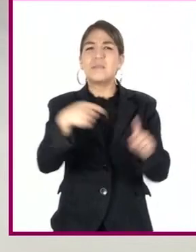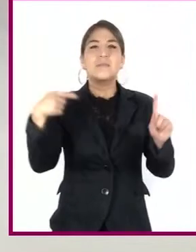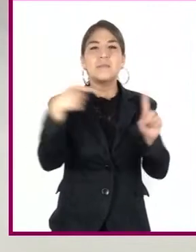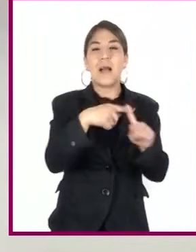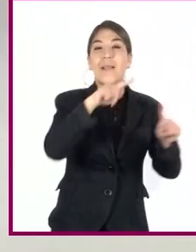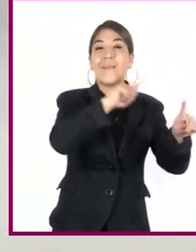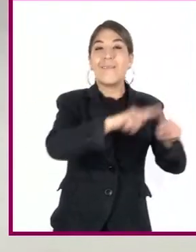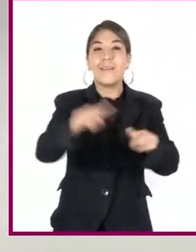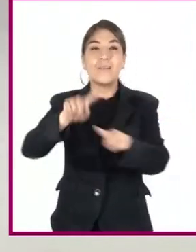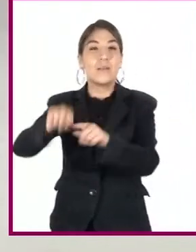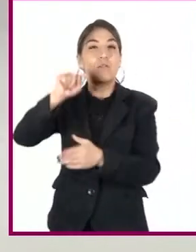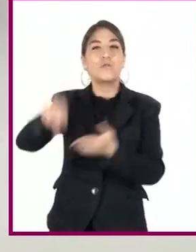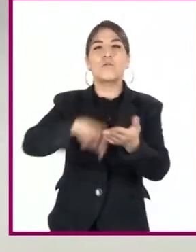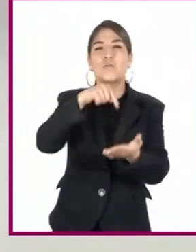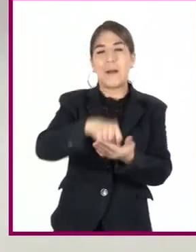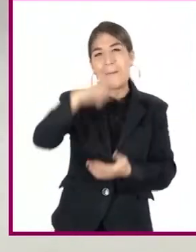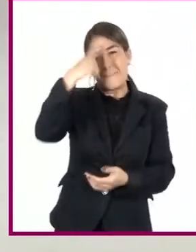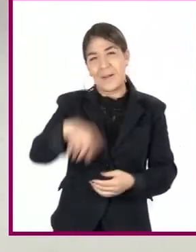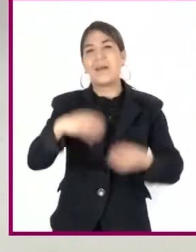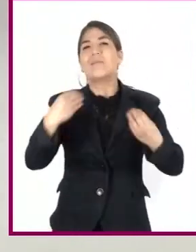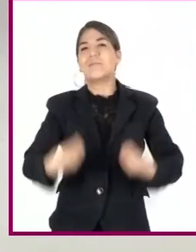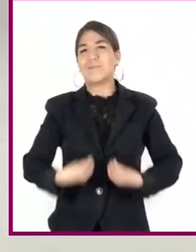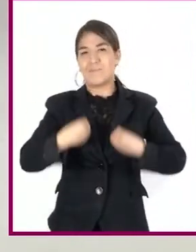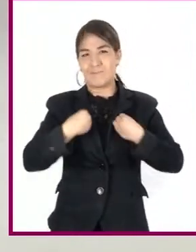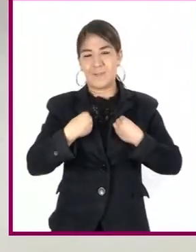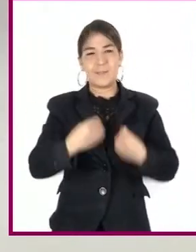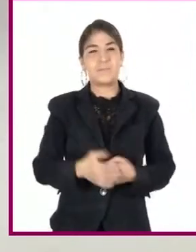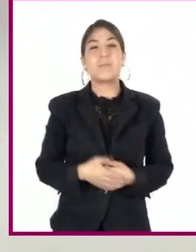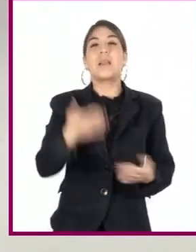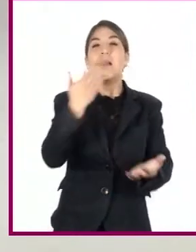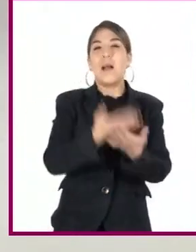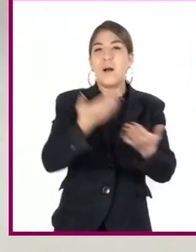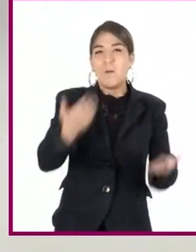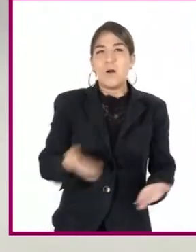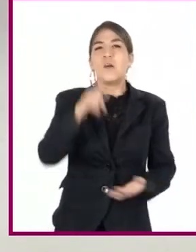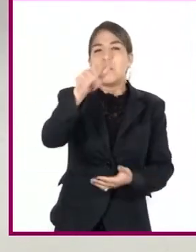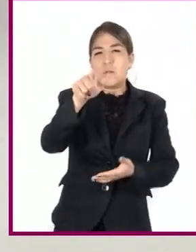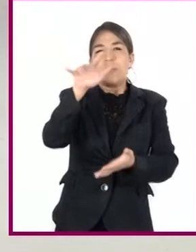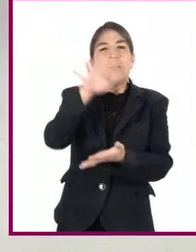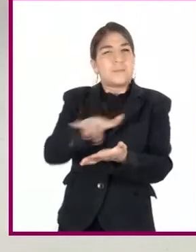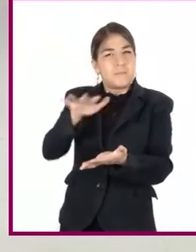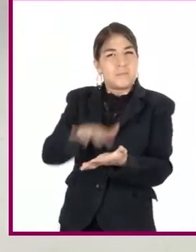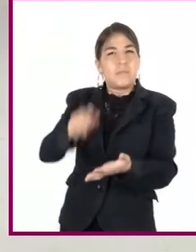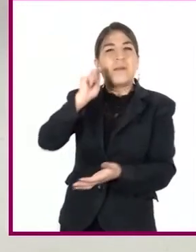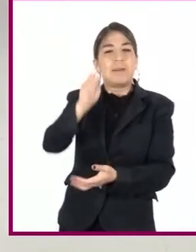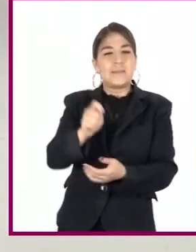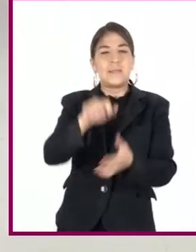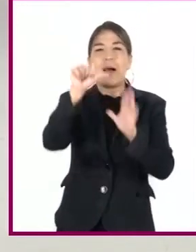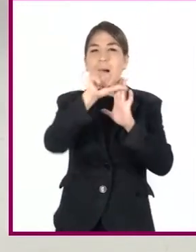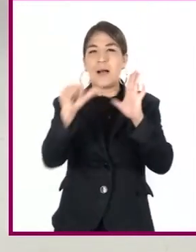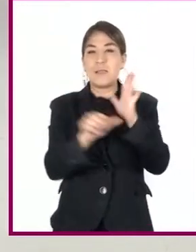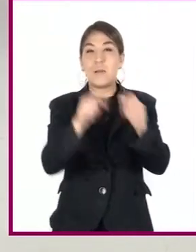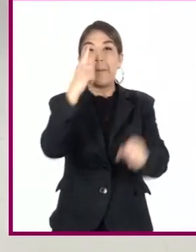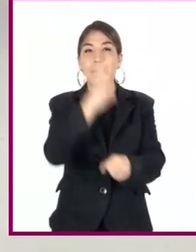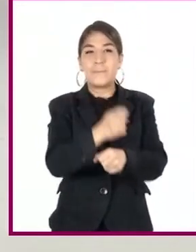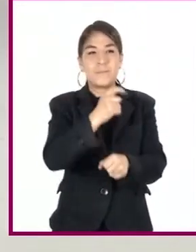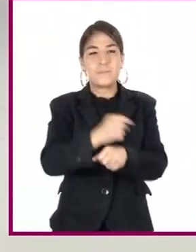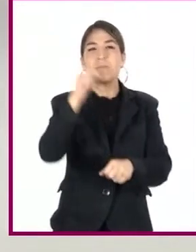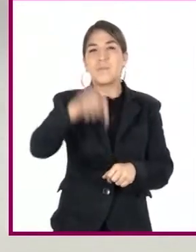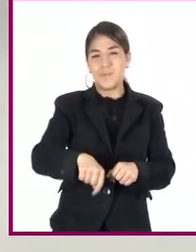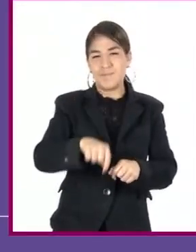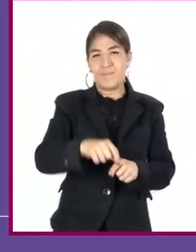diferentes esferas de nuestra vida. Ahora, leamos el siguiente fragmento del artículo 1 de